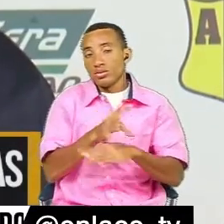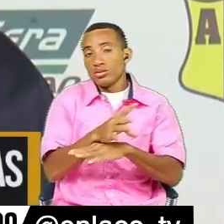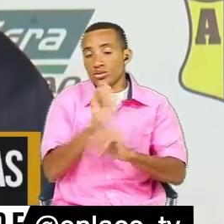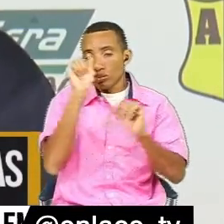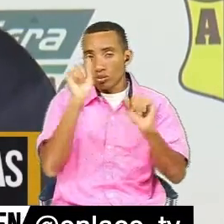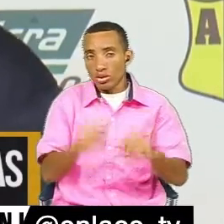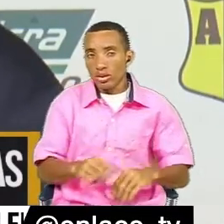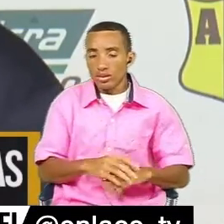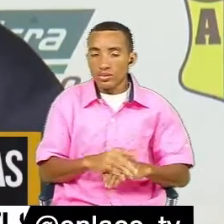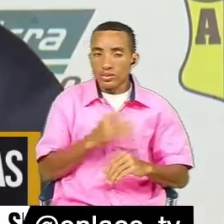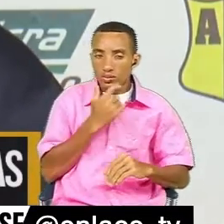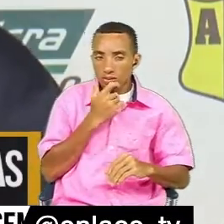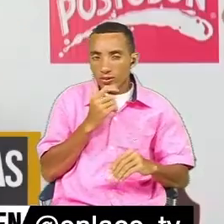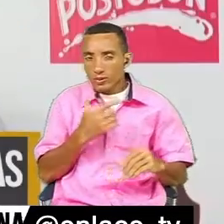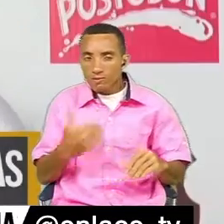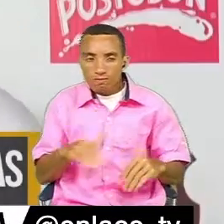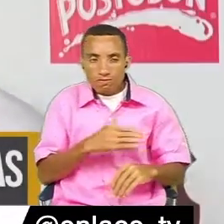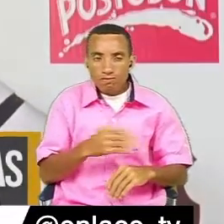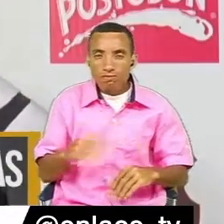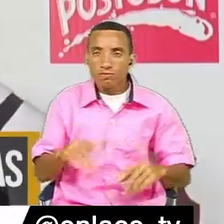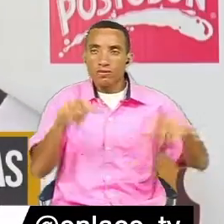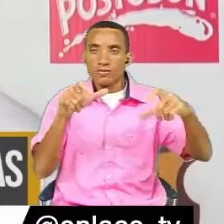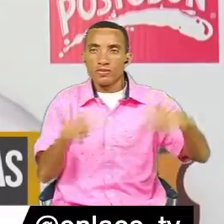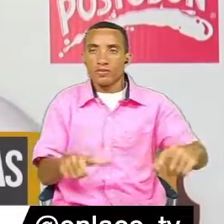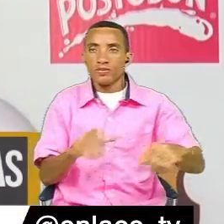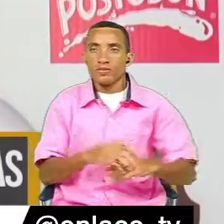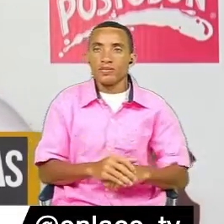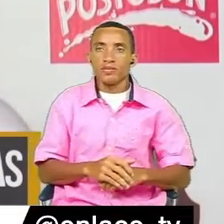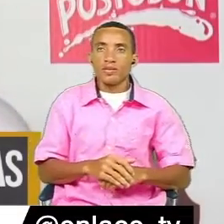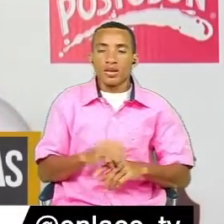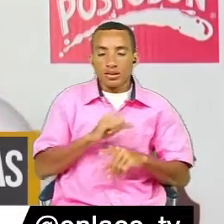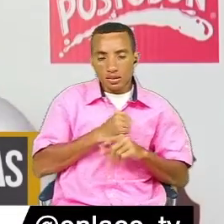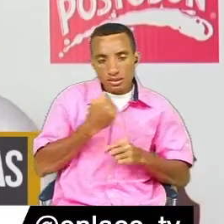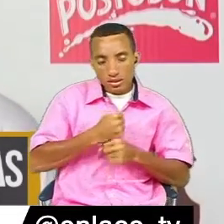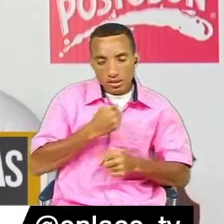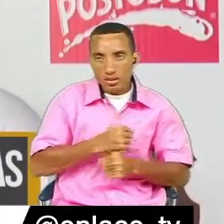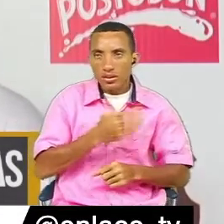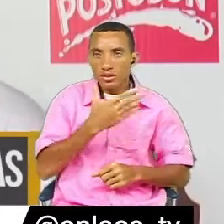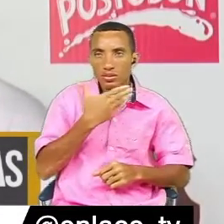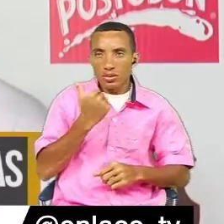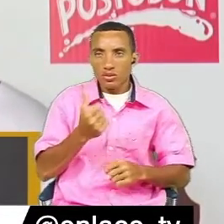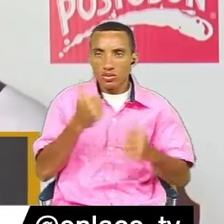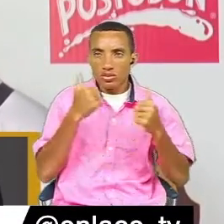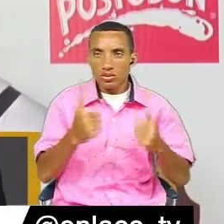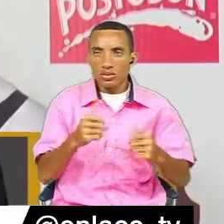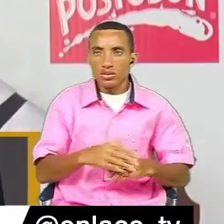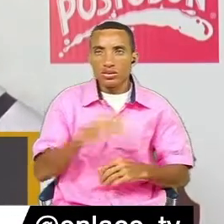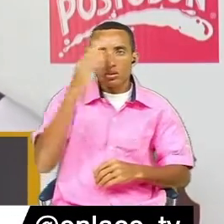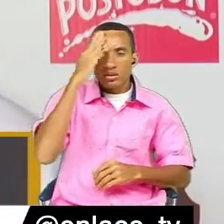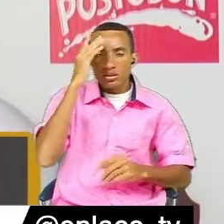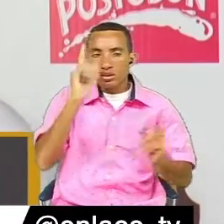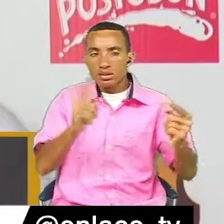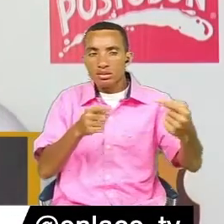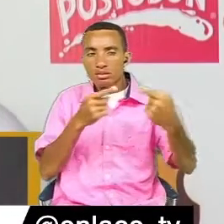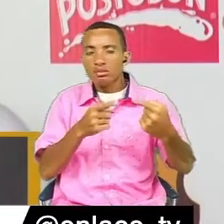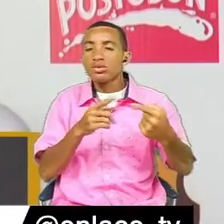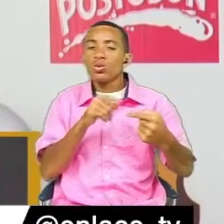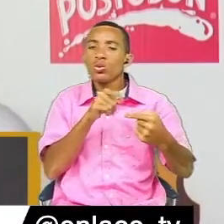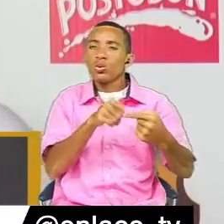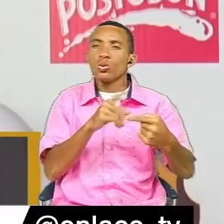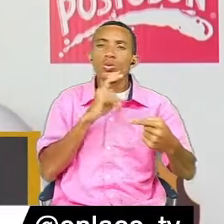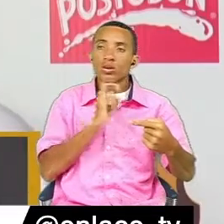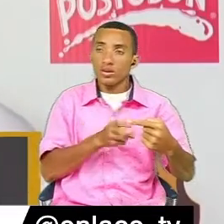a lo que hacemos en la cancha, ¿no? Estamos trabajando de la mejor manera, sabemos de que es un rival complicado, que es una